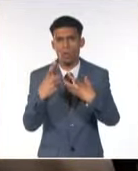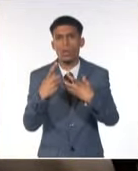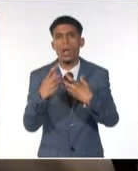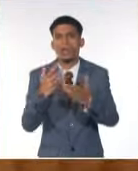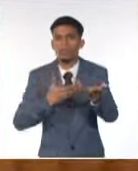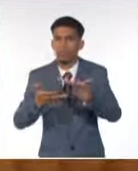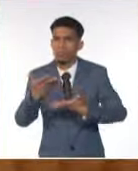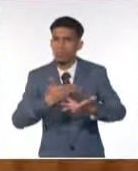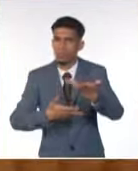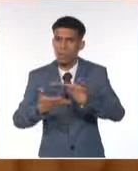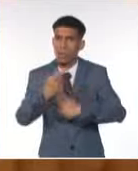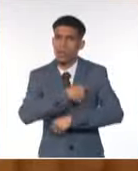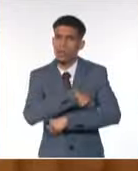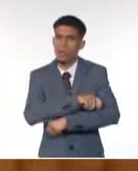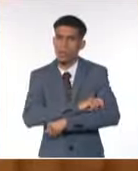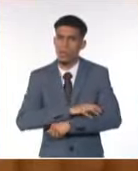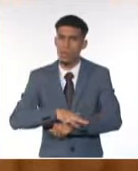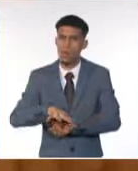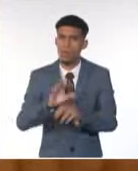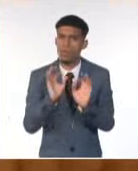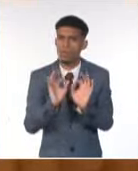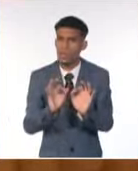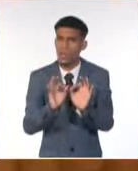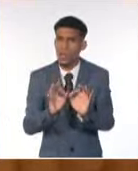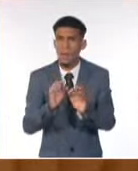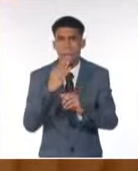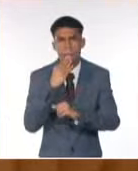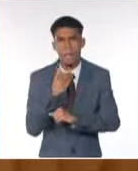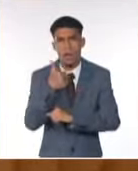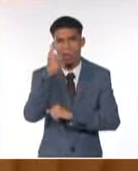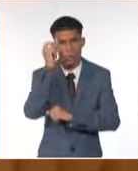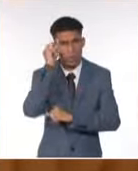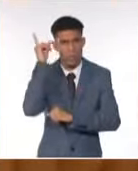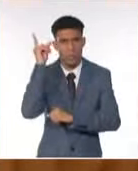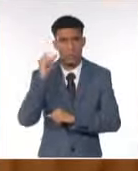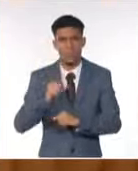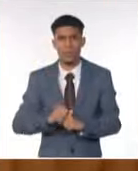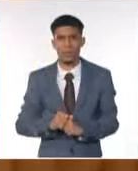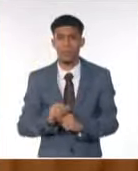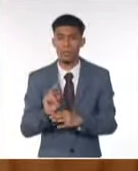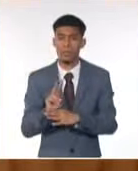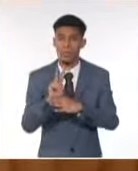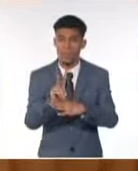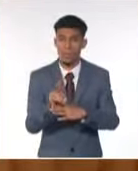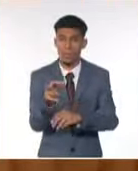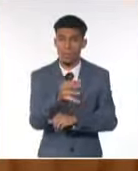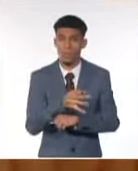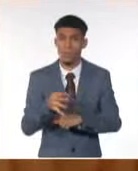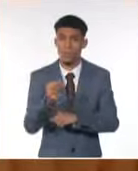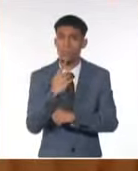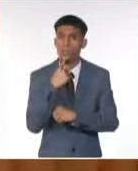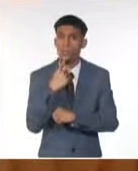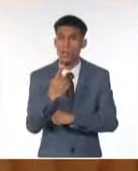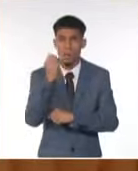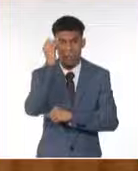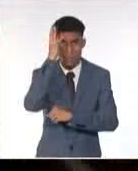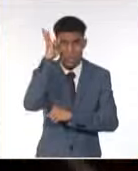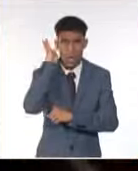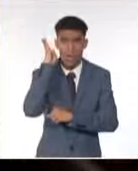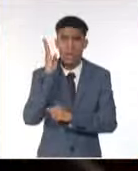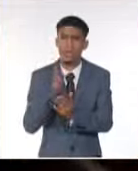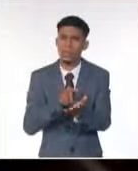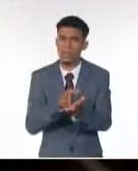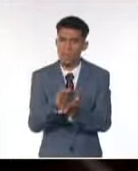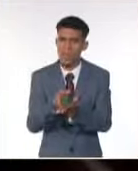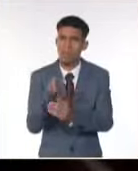la población, del que siempre salen las mejores ideas. Sobre las visitas a los municipios, destacó que se va sistematizando